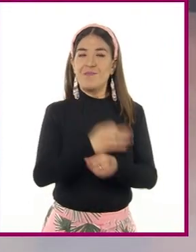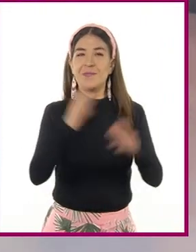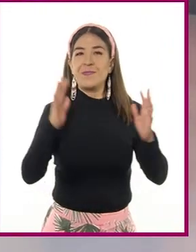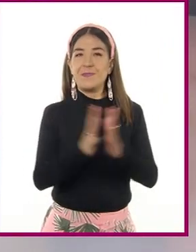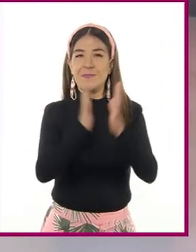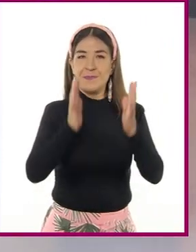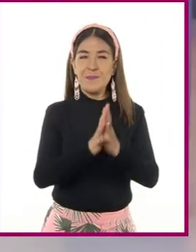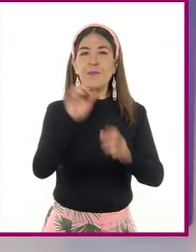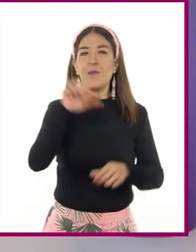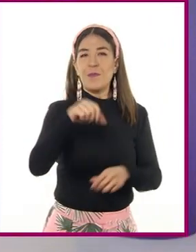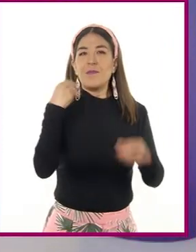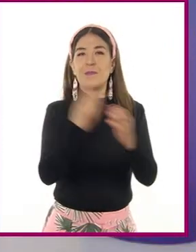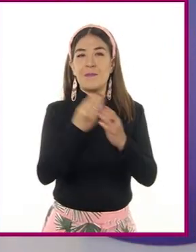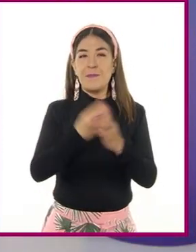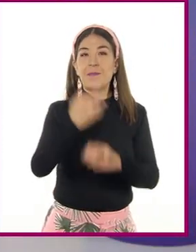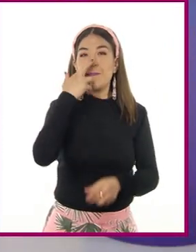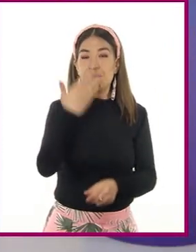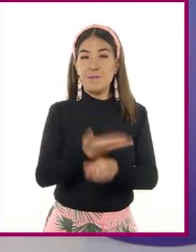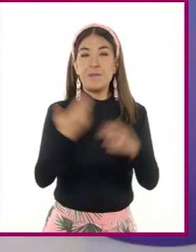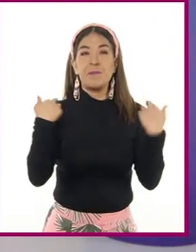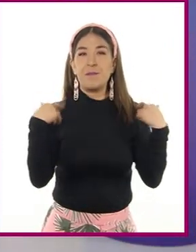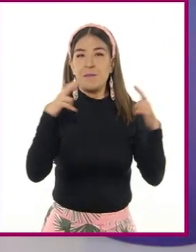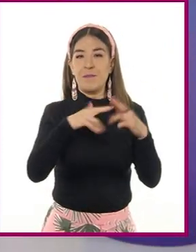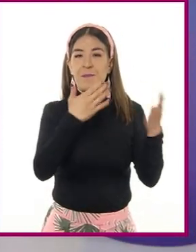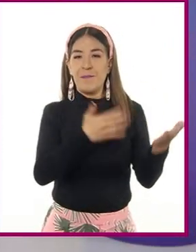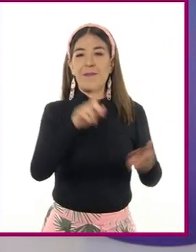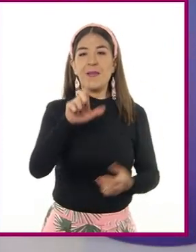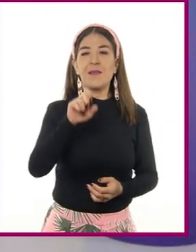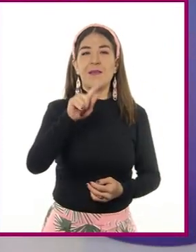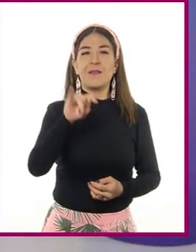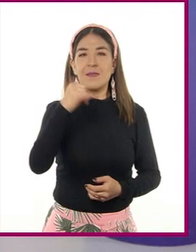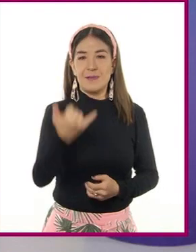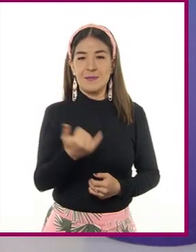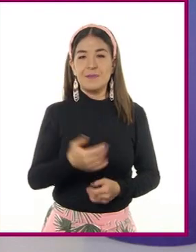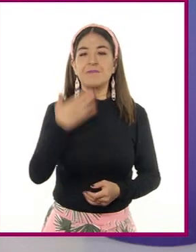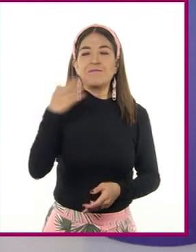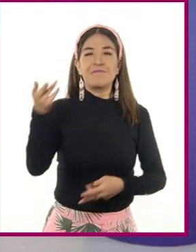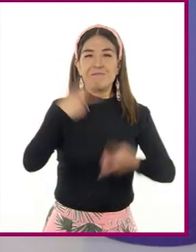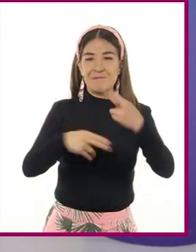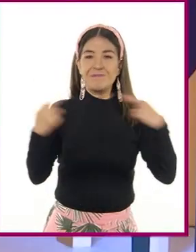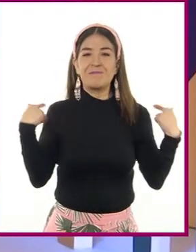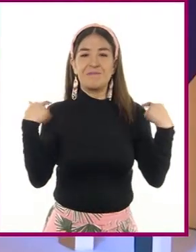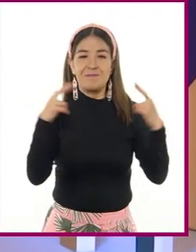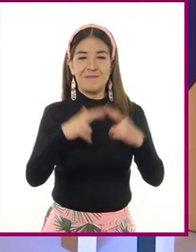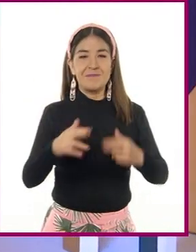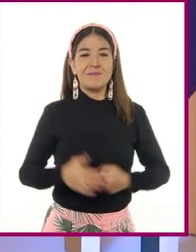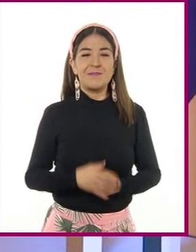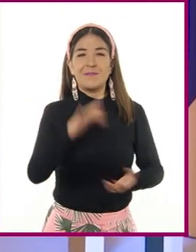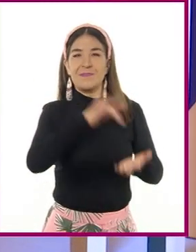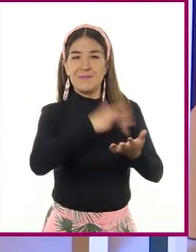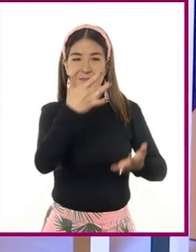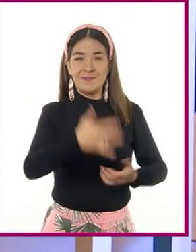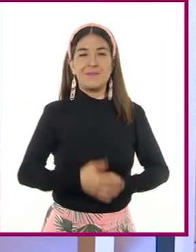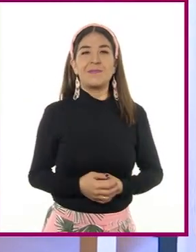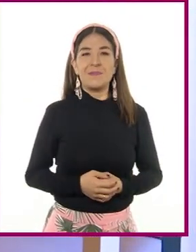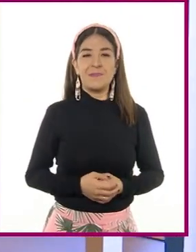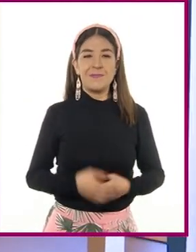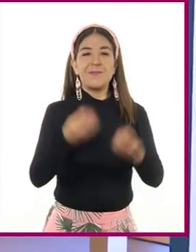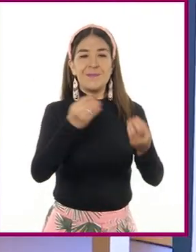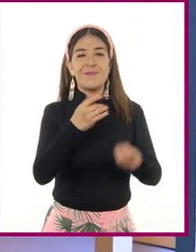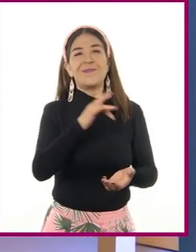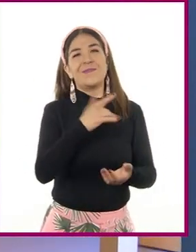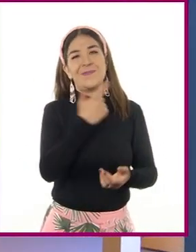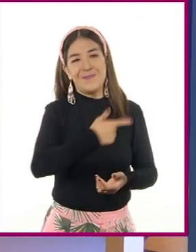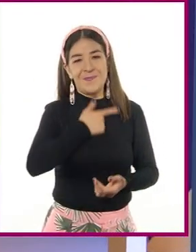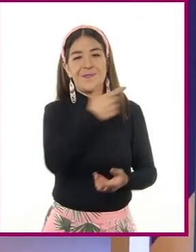en esta sesión a cargo de la profesora Leti Conejo. Bienvenida, profesora. Gracias, Leslie. Qué agradable contar con tu